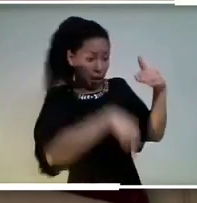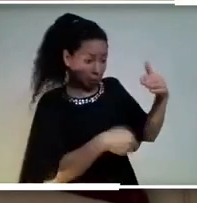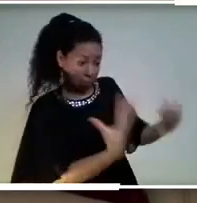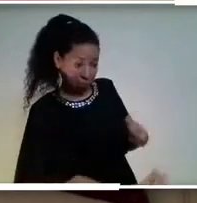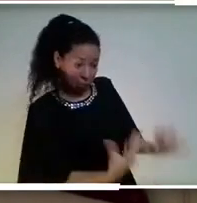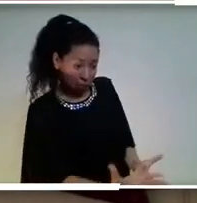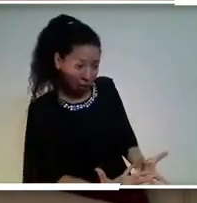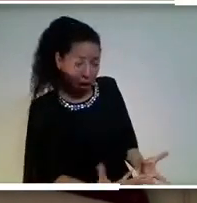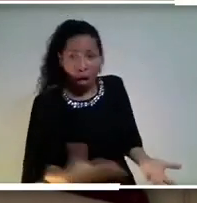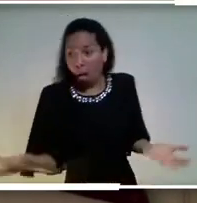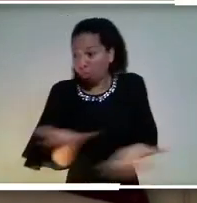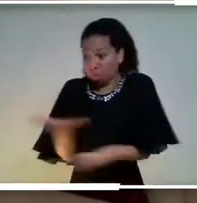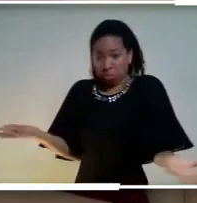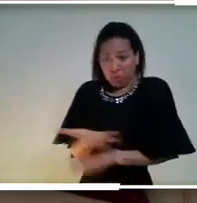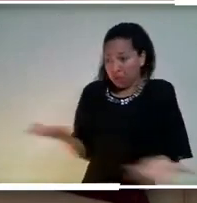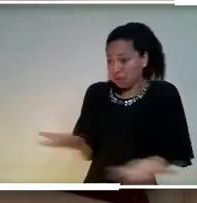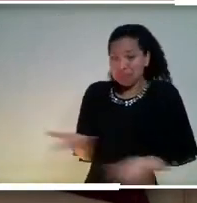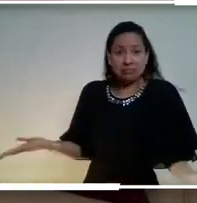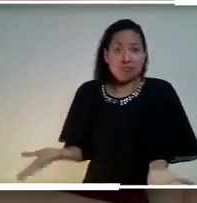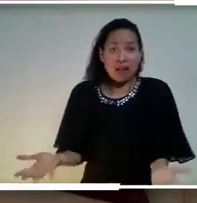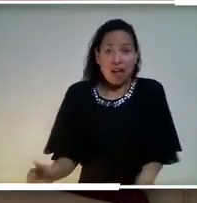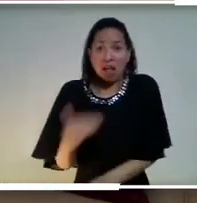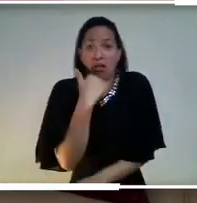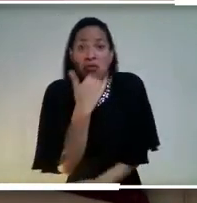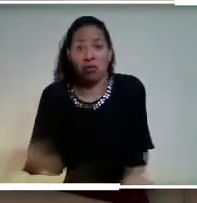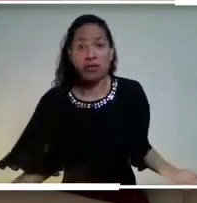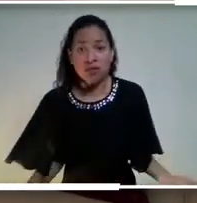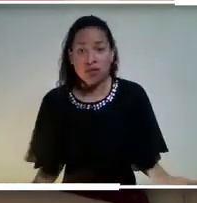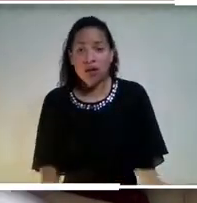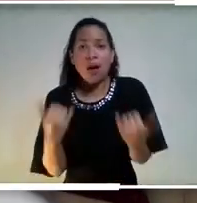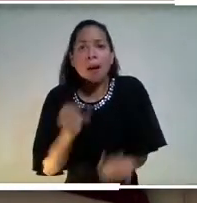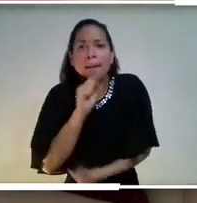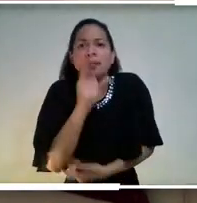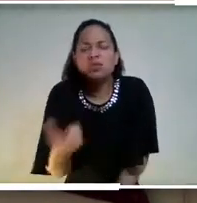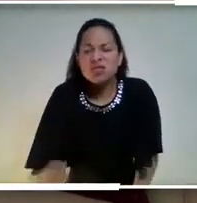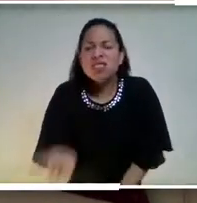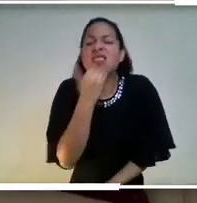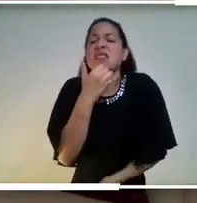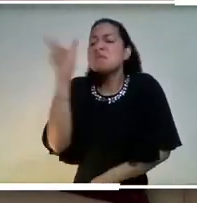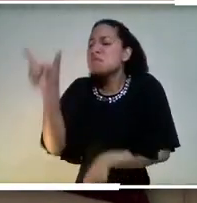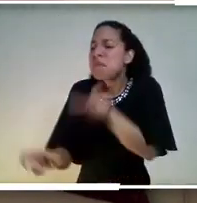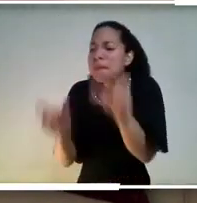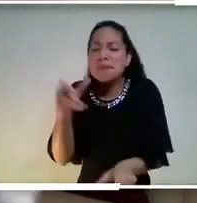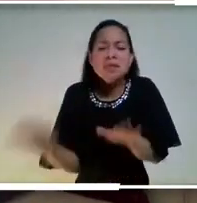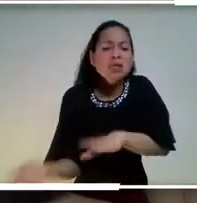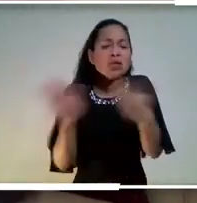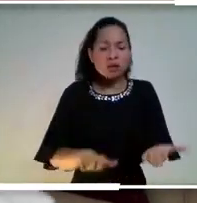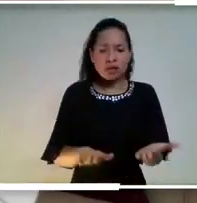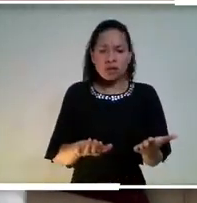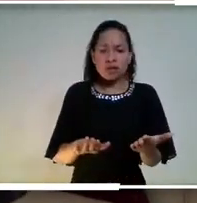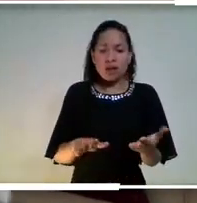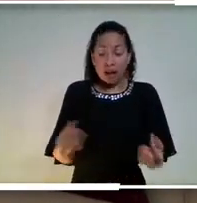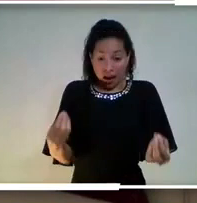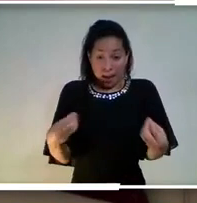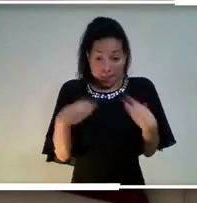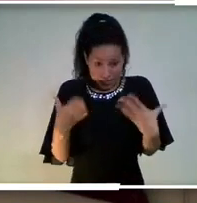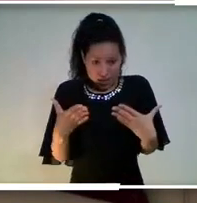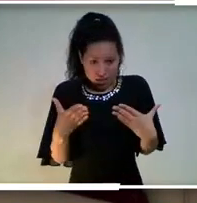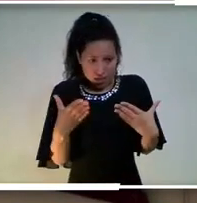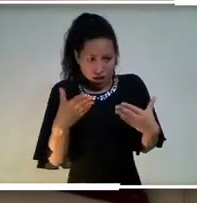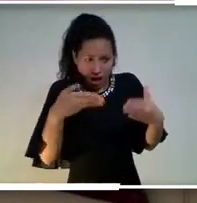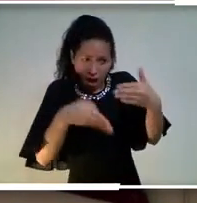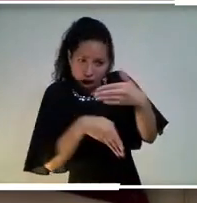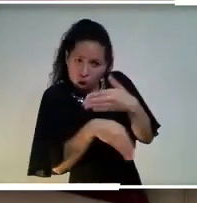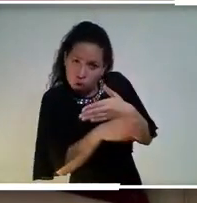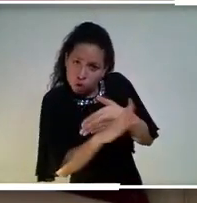que le sucede a la persona cuando muere hay vida más allá de la vida podemos hablar con nuestros seres amados